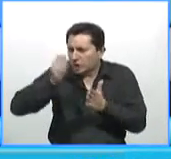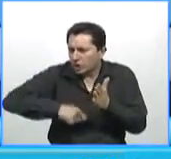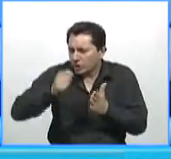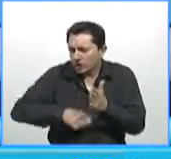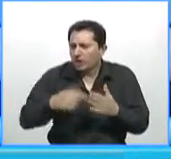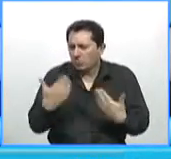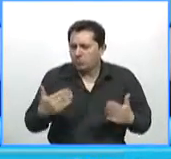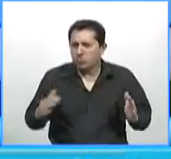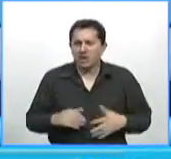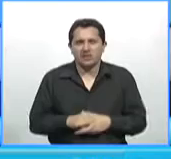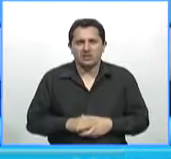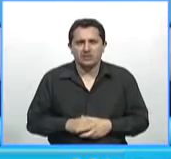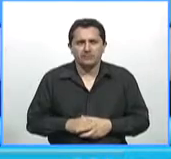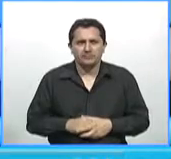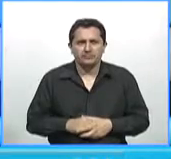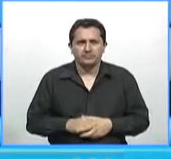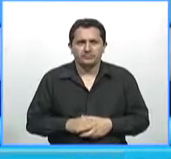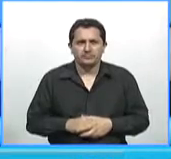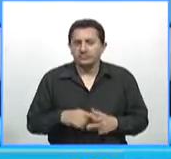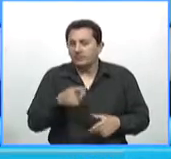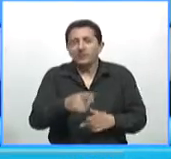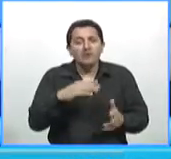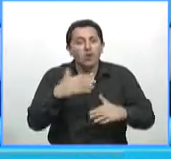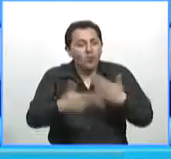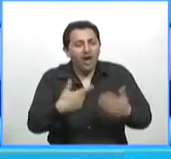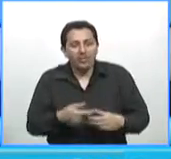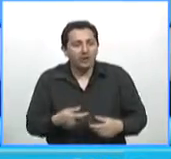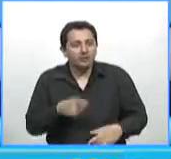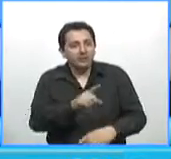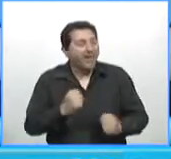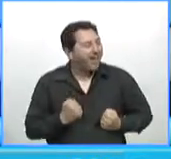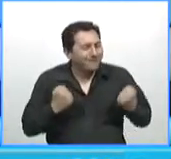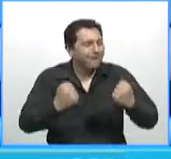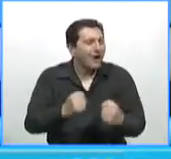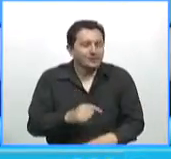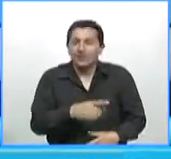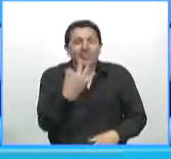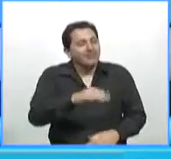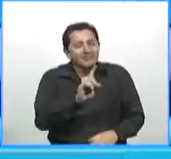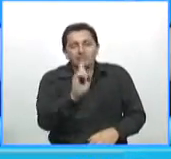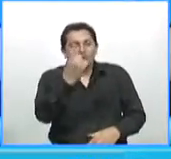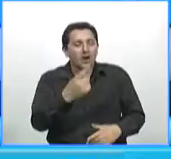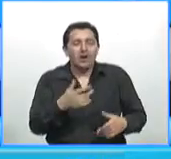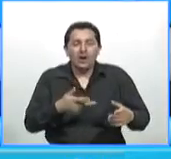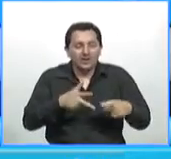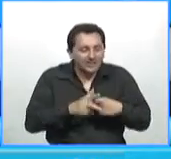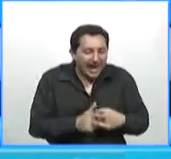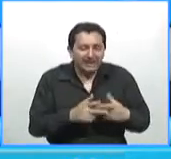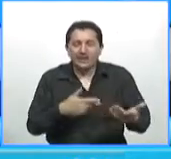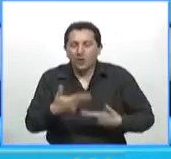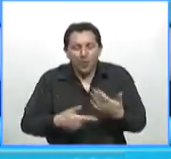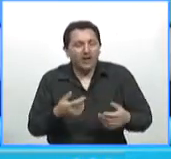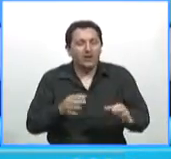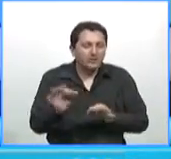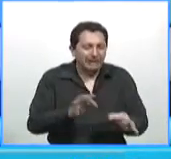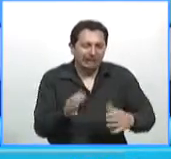difícil generarle al jugador la entrega, la pasión, el dar la vida, sí, que tal vez el juego. Entonces creo que lo más importante, que es